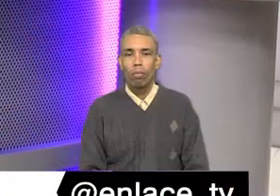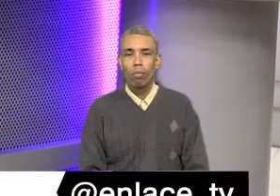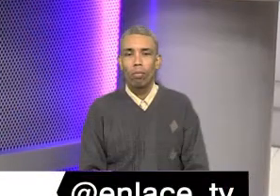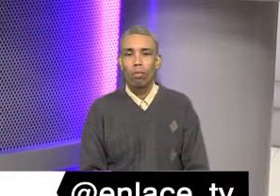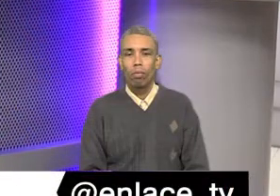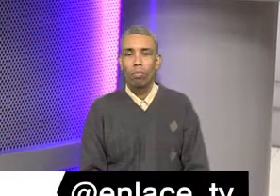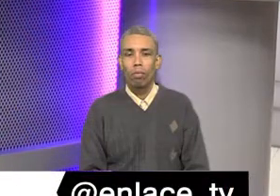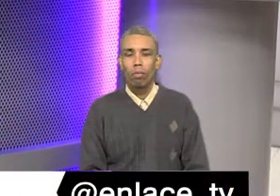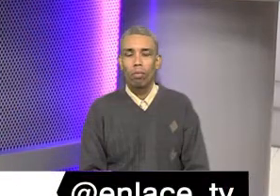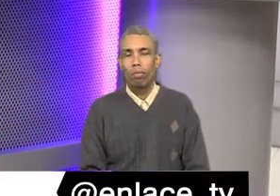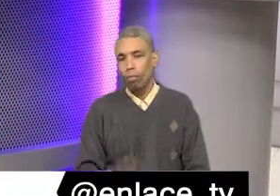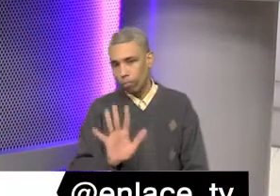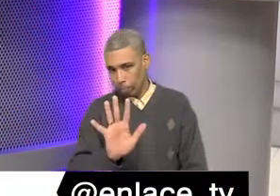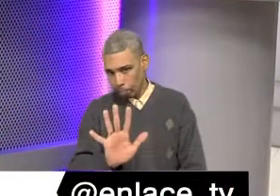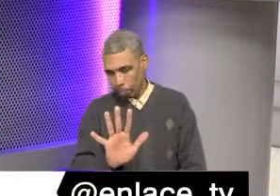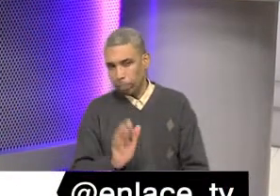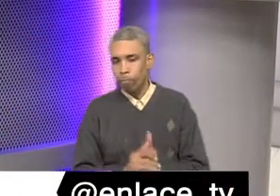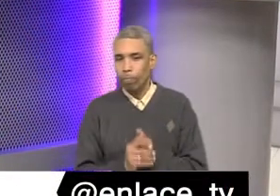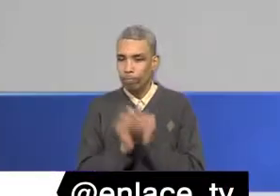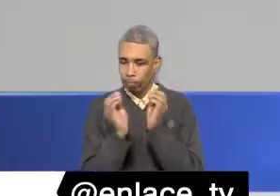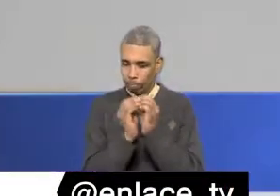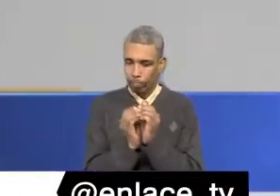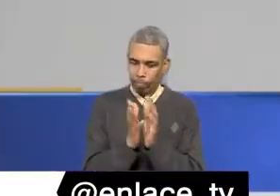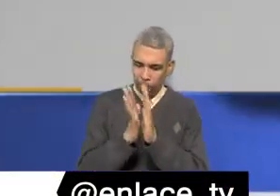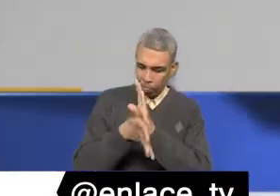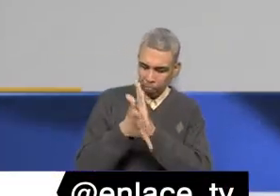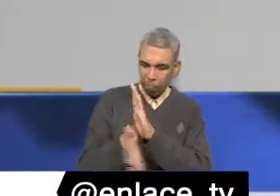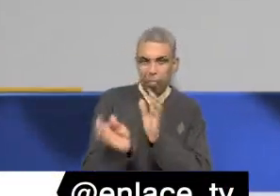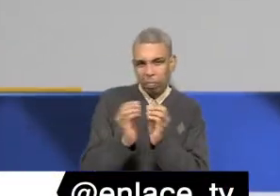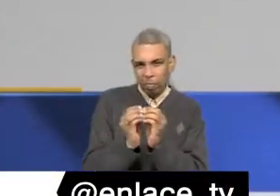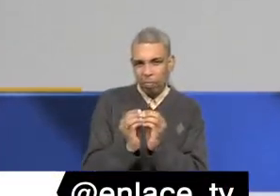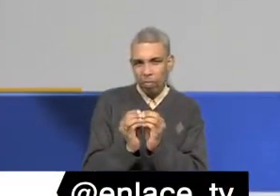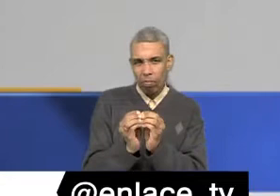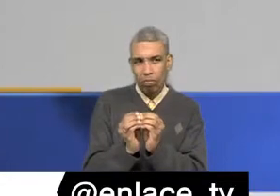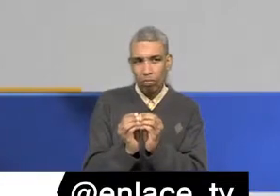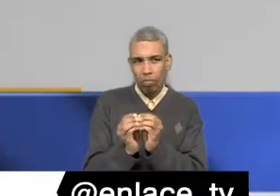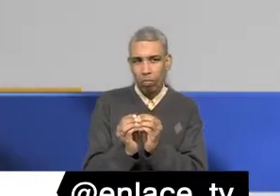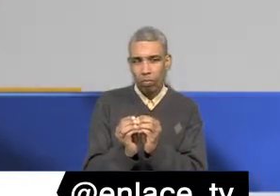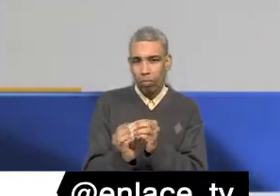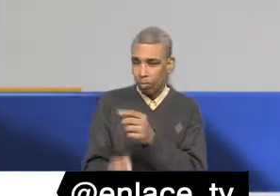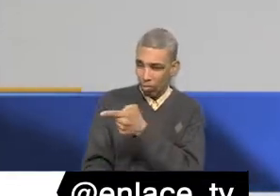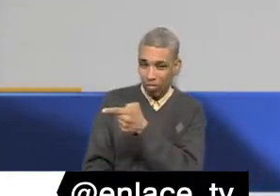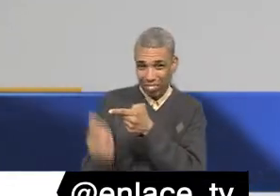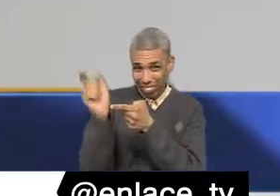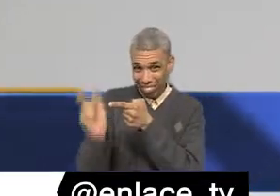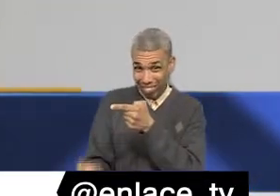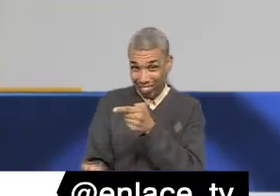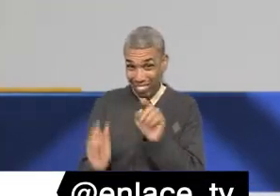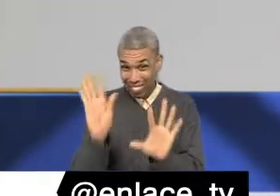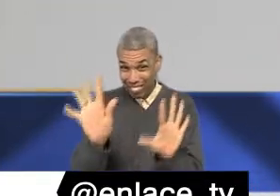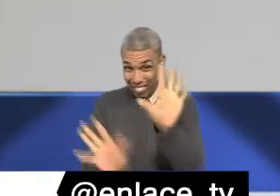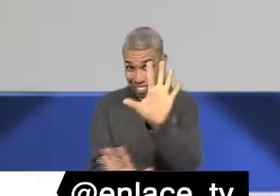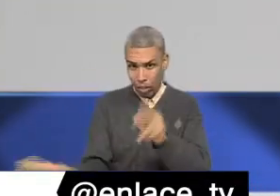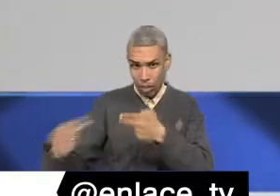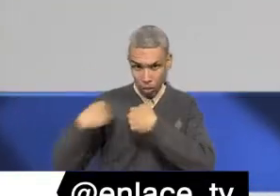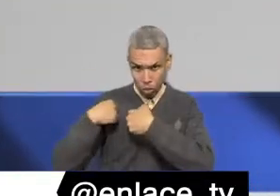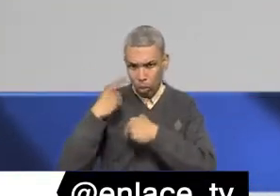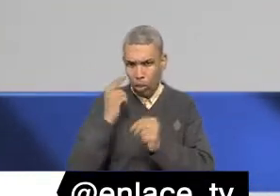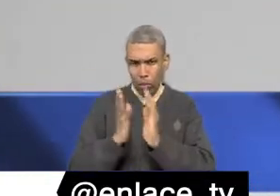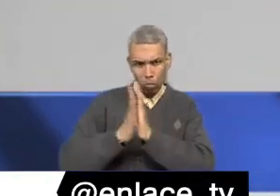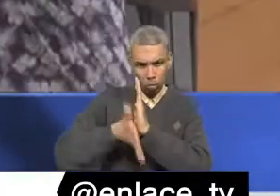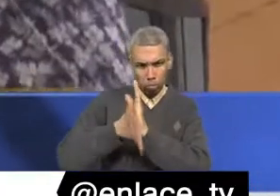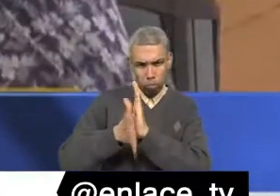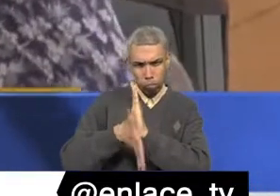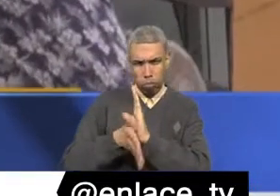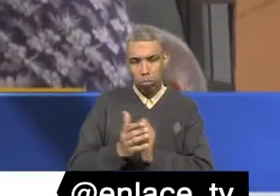Hacemos una primera pausa en Enlace Noticias. Al regresar, espere detalles sobre el pronunciamiento que hizo la Secretaria de Desarrollo Económico y Social, Dailín